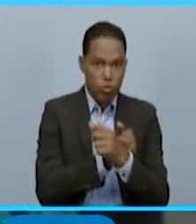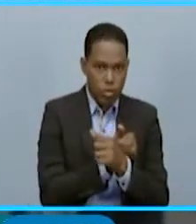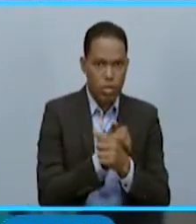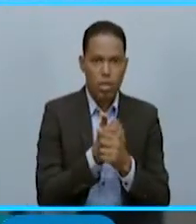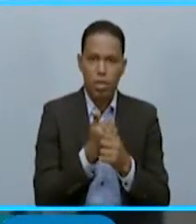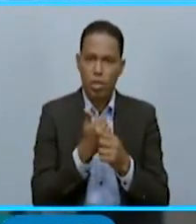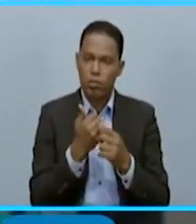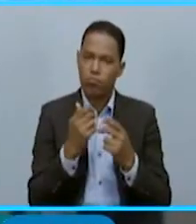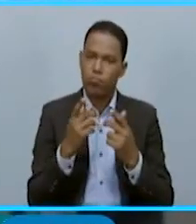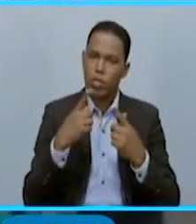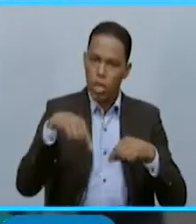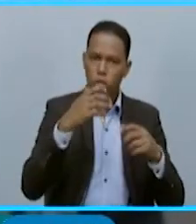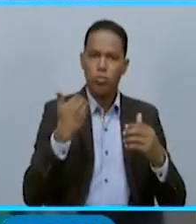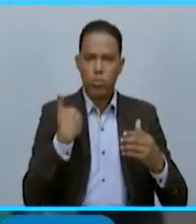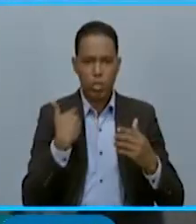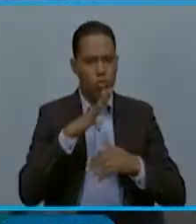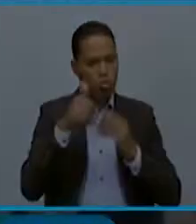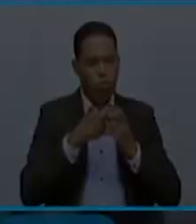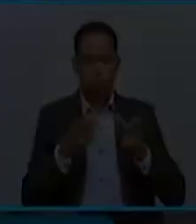tienen todo esto controlado eh todo controlado